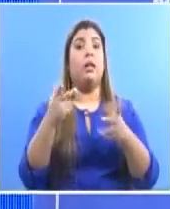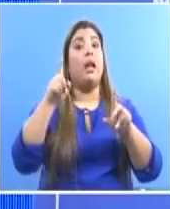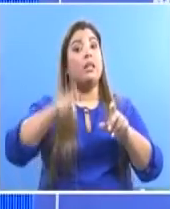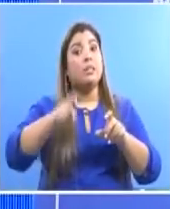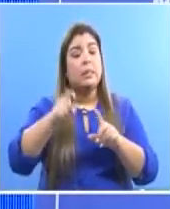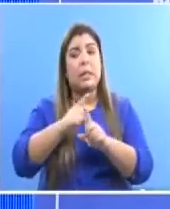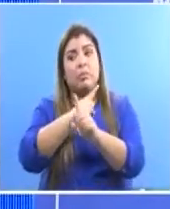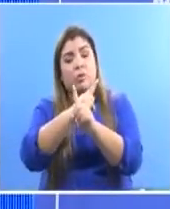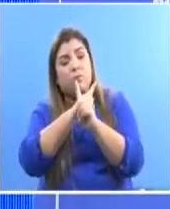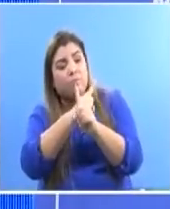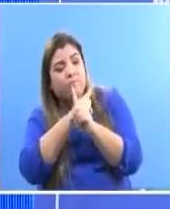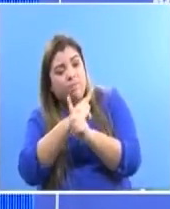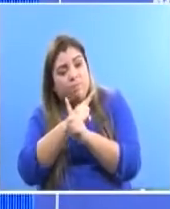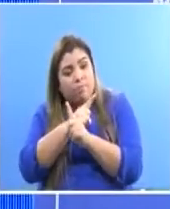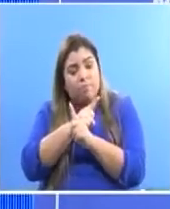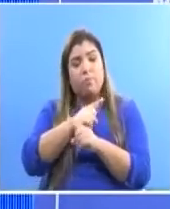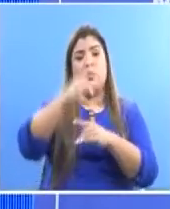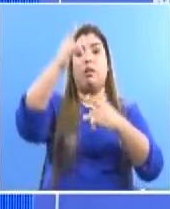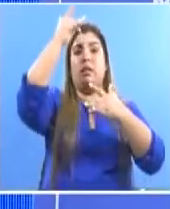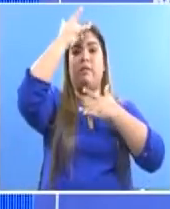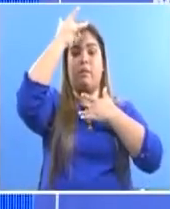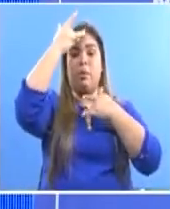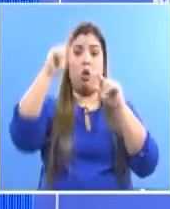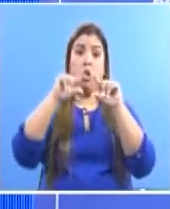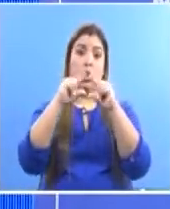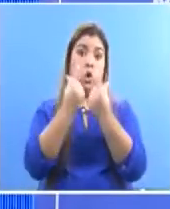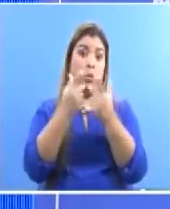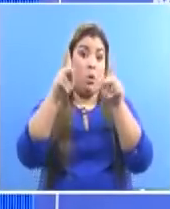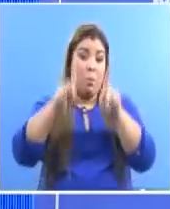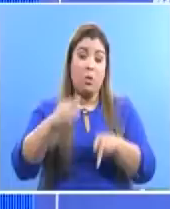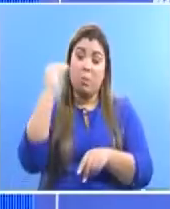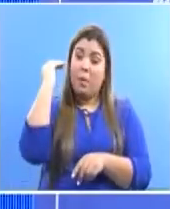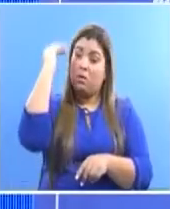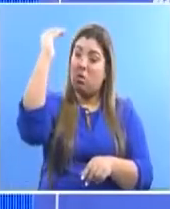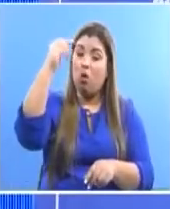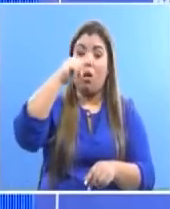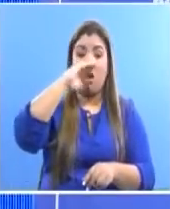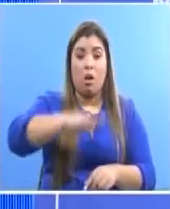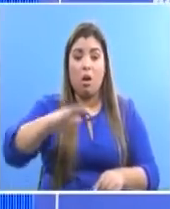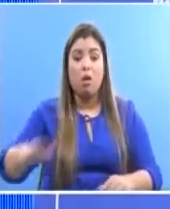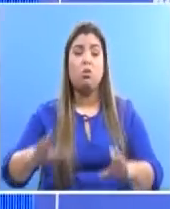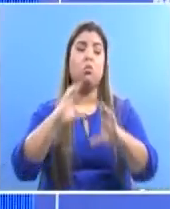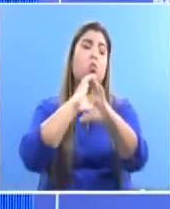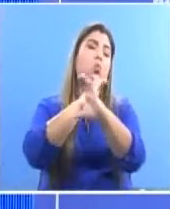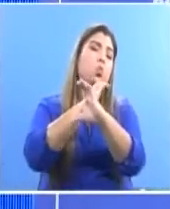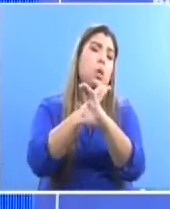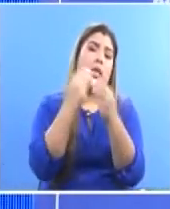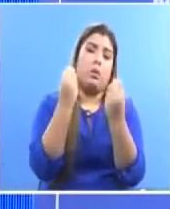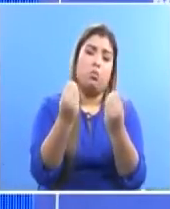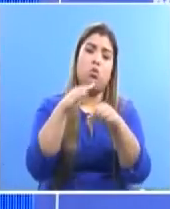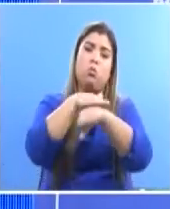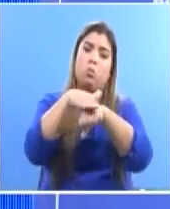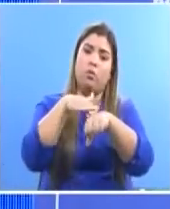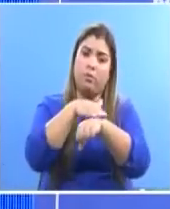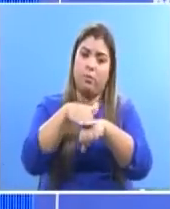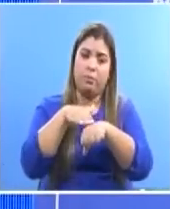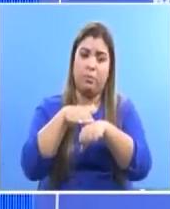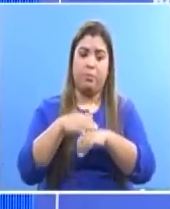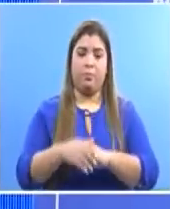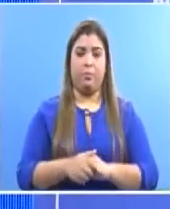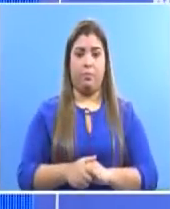prevenir sobre todo aquellos grupos de riesgo, van a tener menor posibilidad de